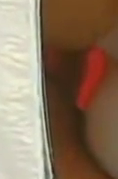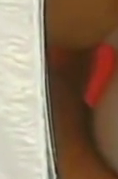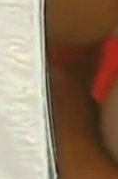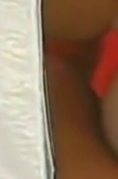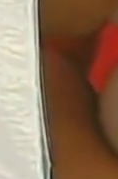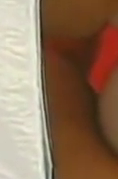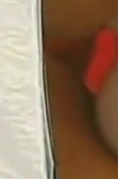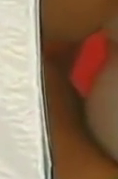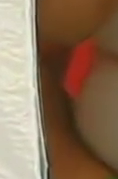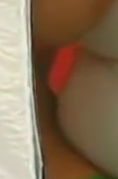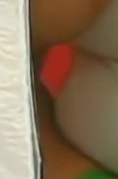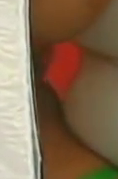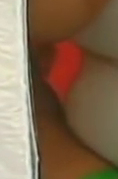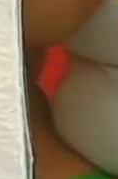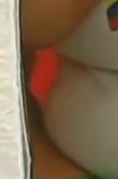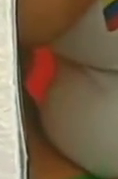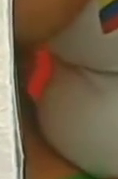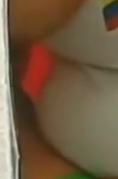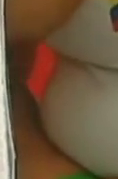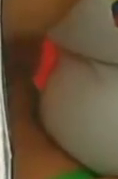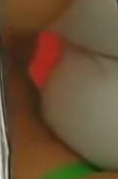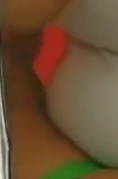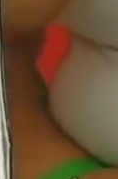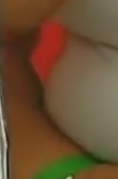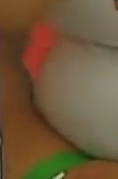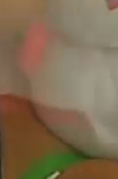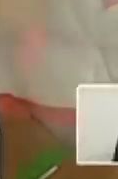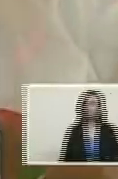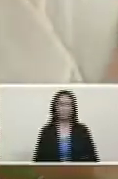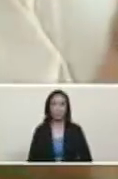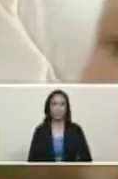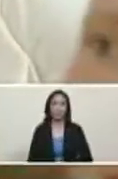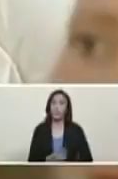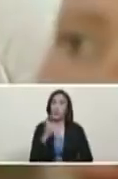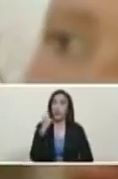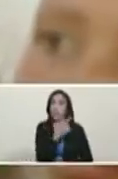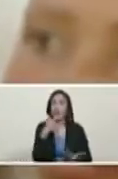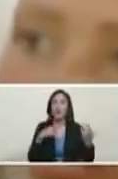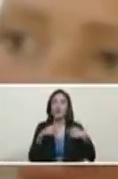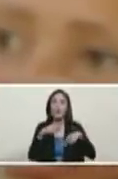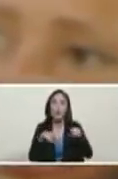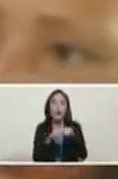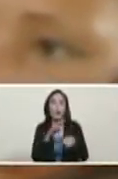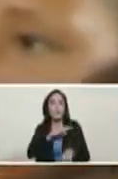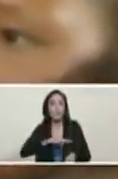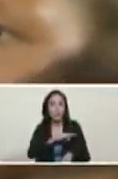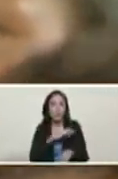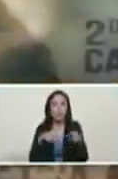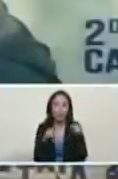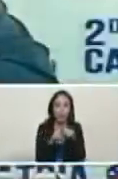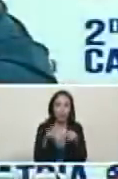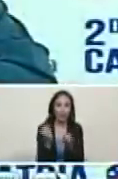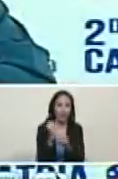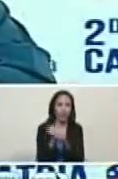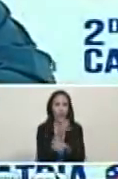una misión hermana de Chamba Juvenil. Chamba Juvenil y Chamba Mayor de la